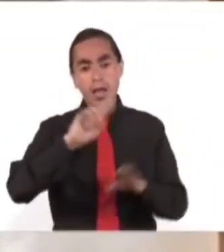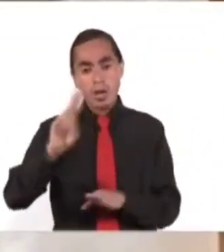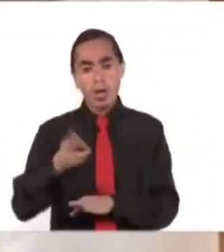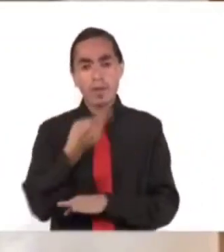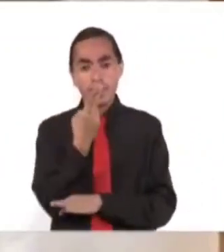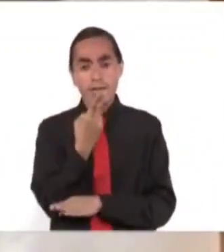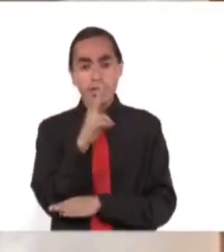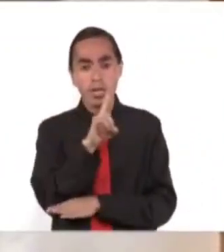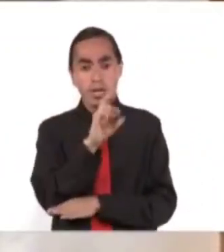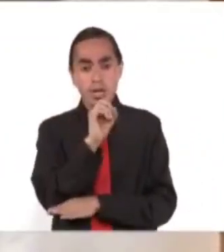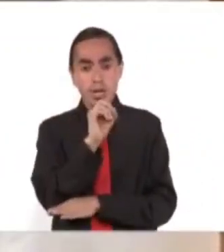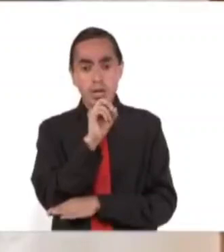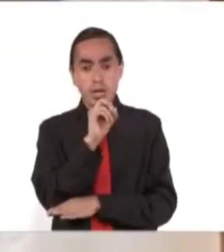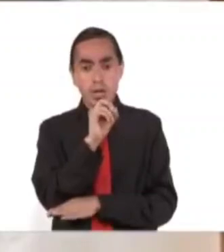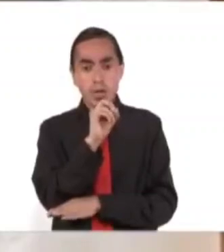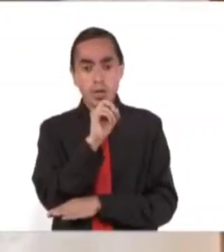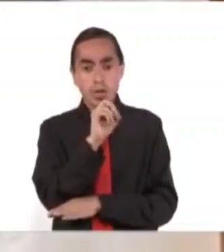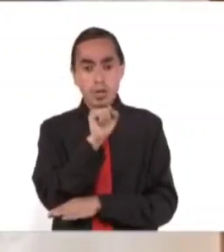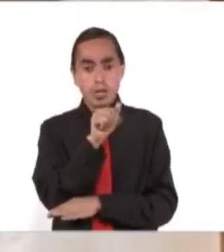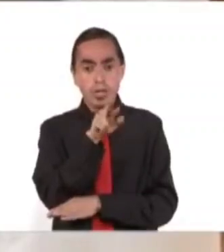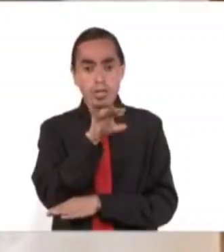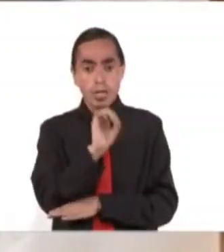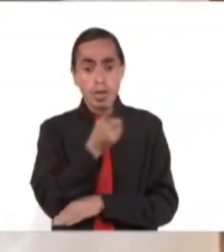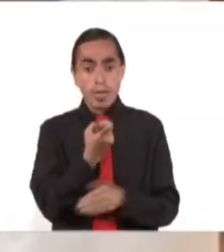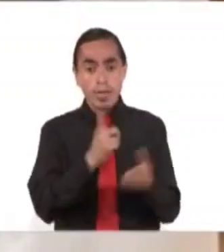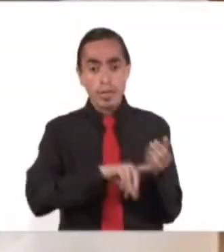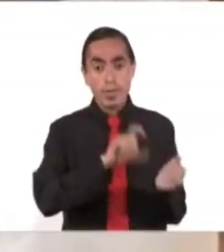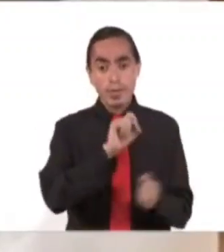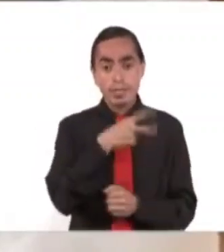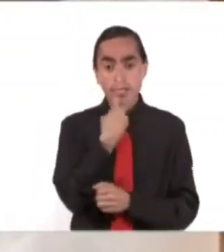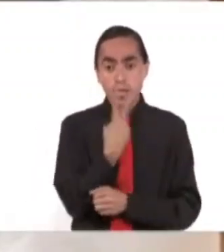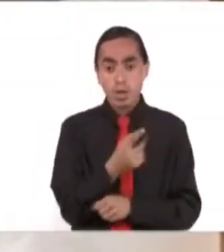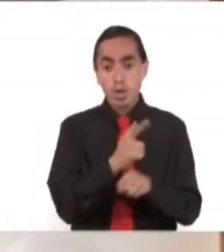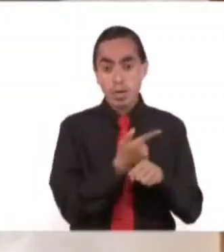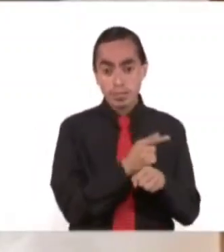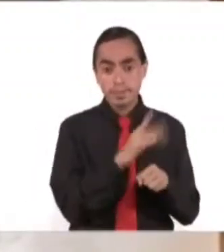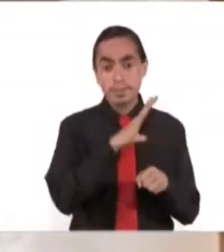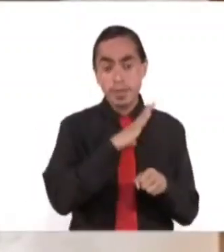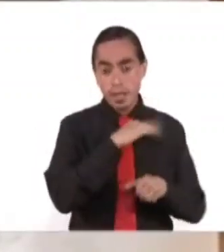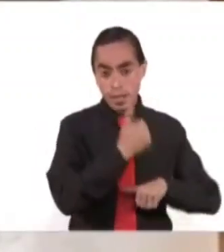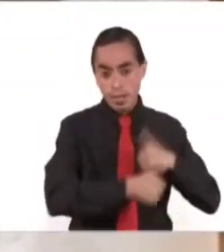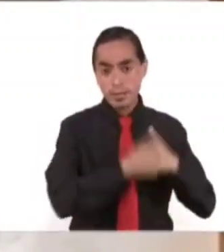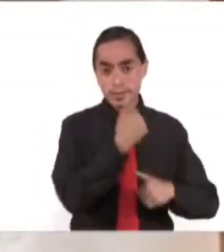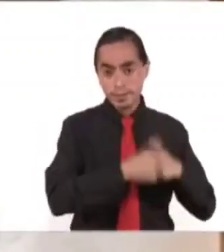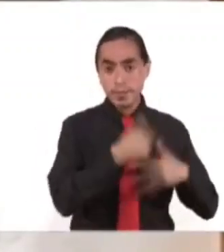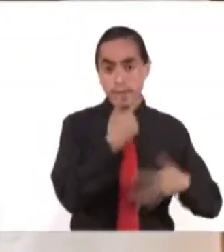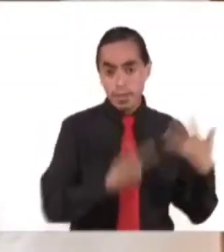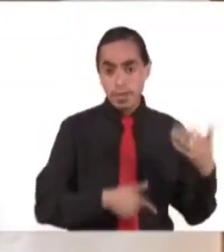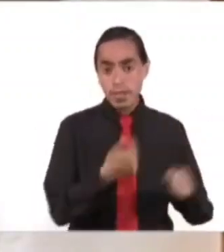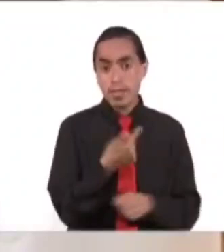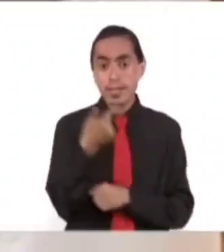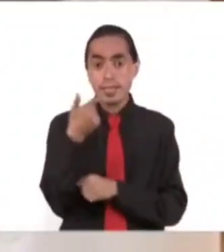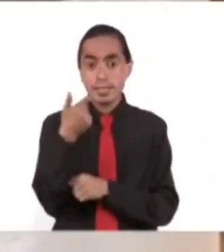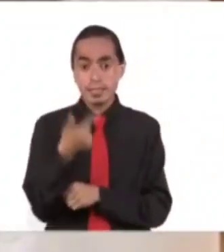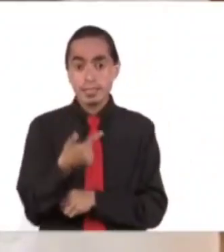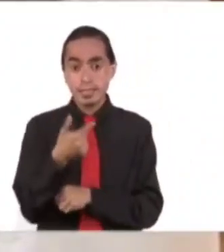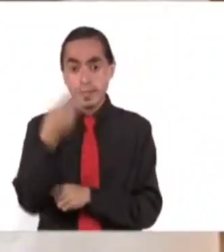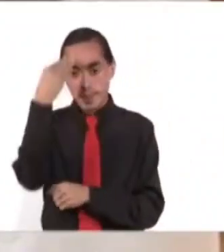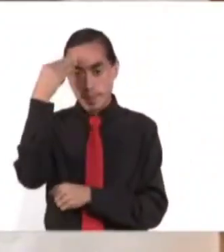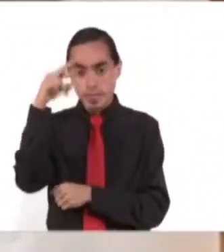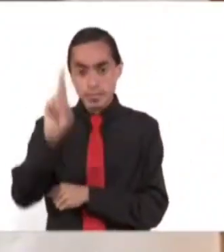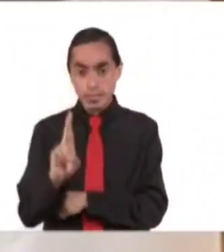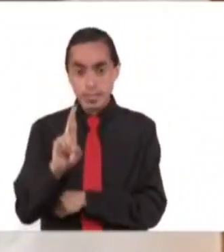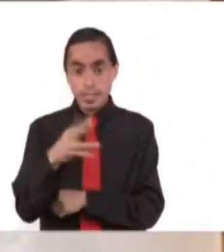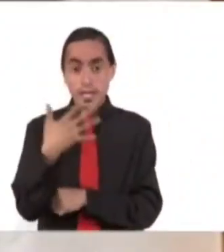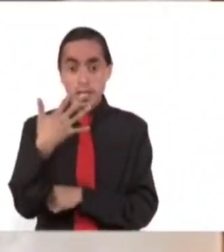Universidad Rosario Castellanos, que por cierto tiene 22 licenciaturas, tiene 7 maestrías, 5 especialidades